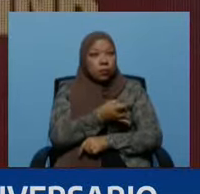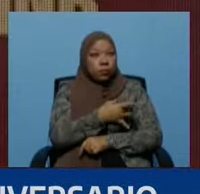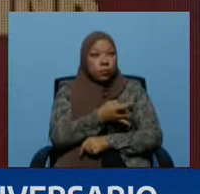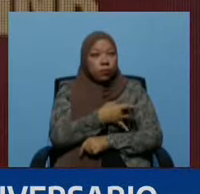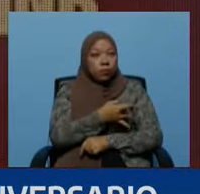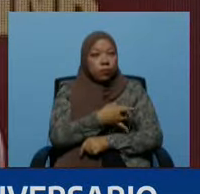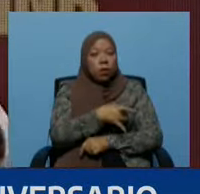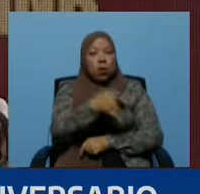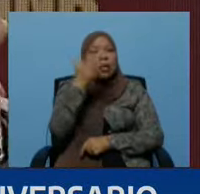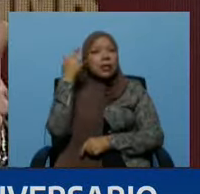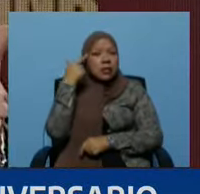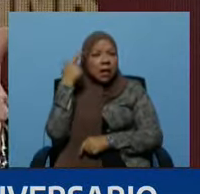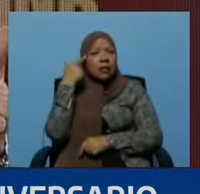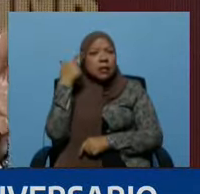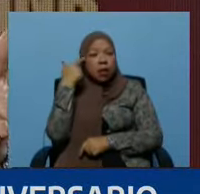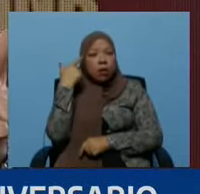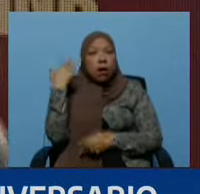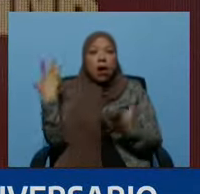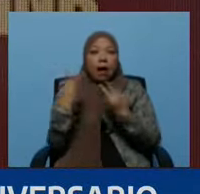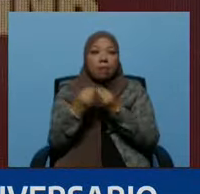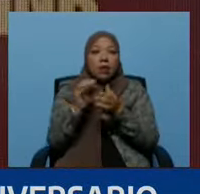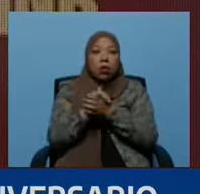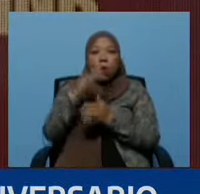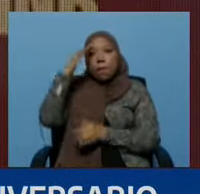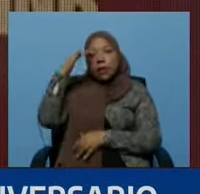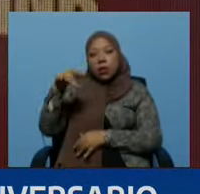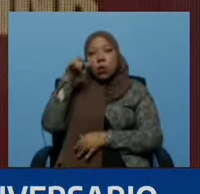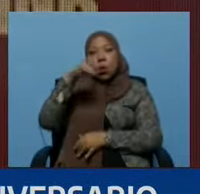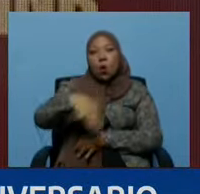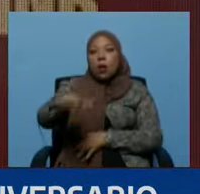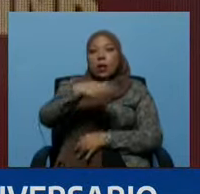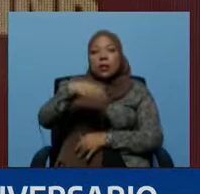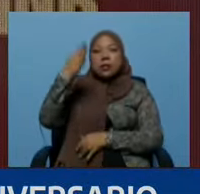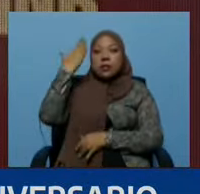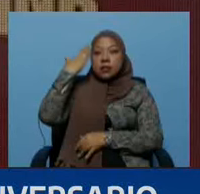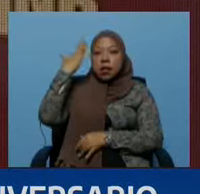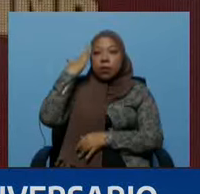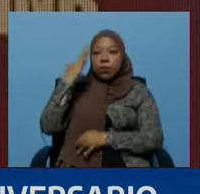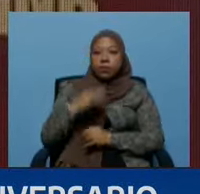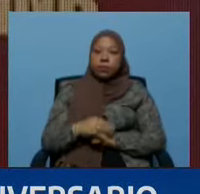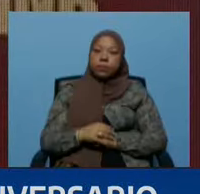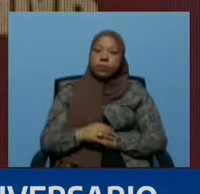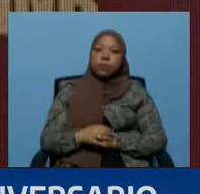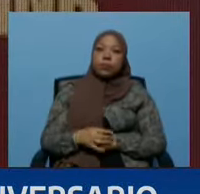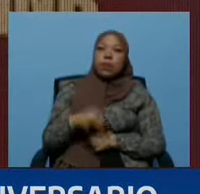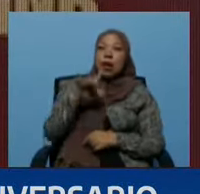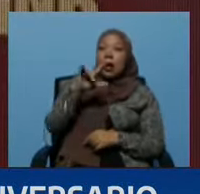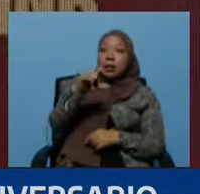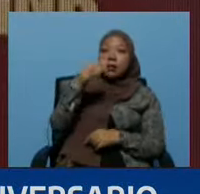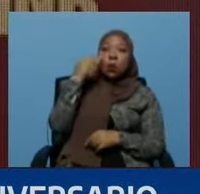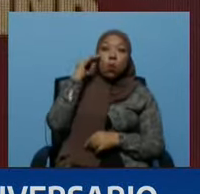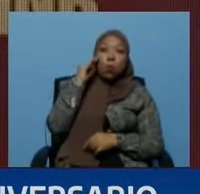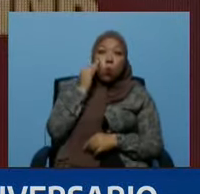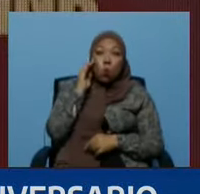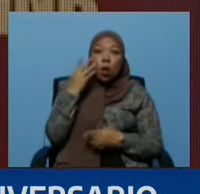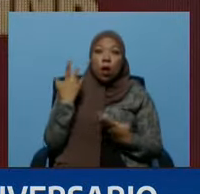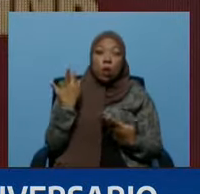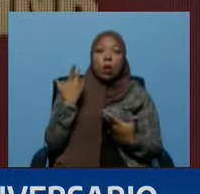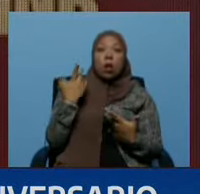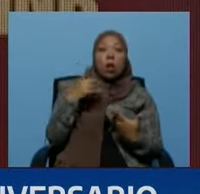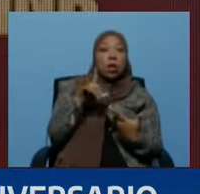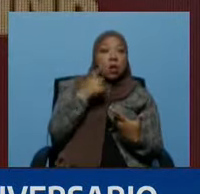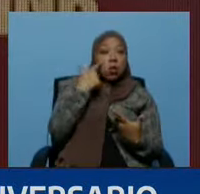público y notorio, compañeros militares. Es público y notorio. En las redes sociales, o habrán borrado los